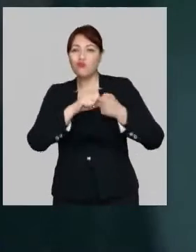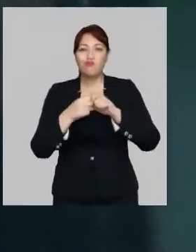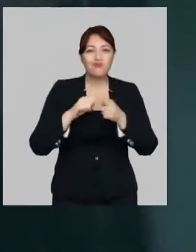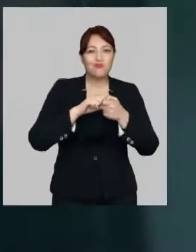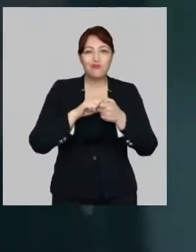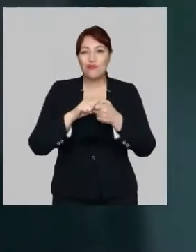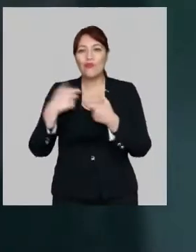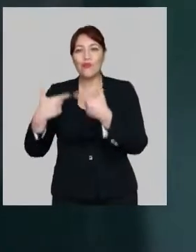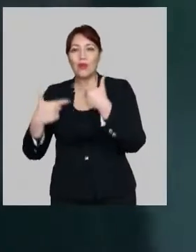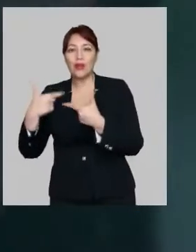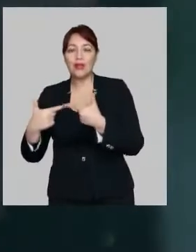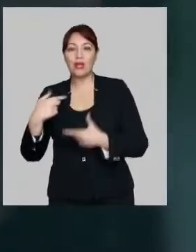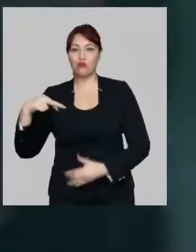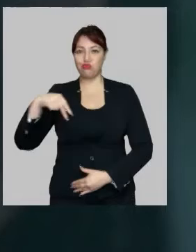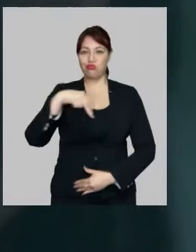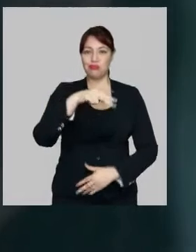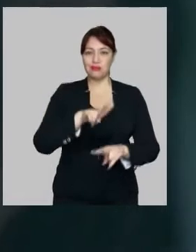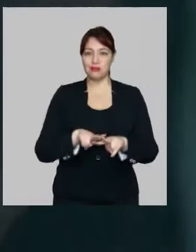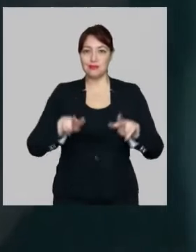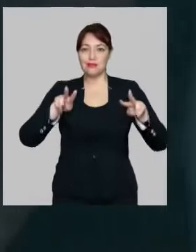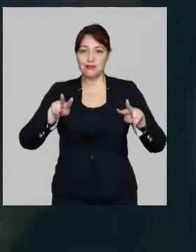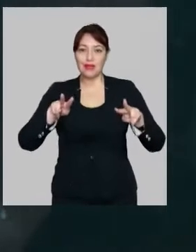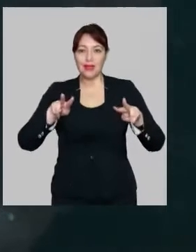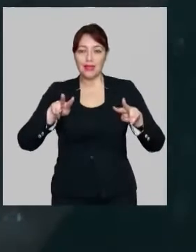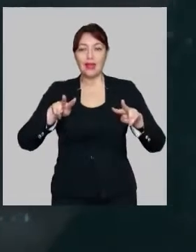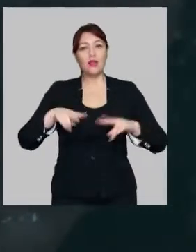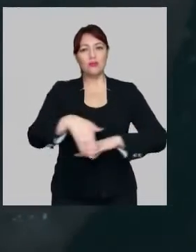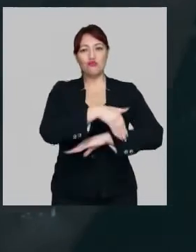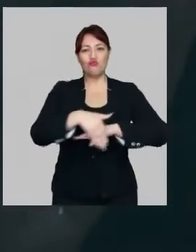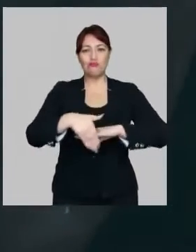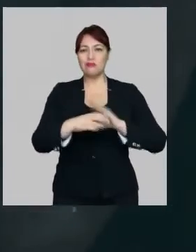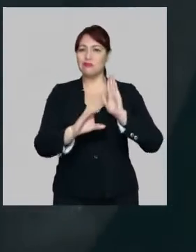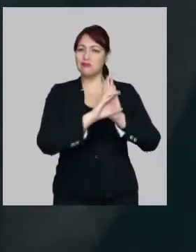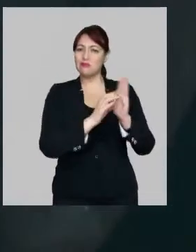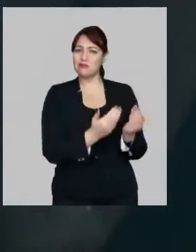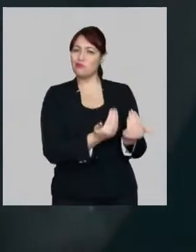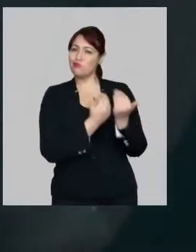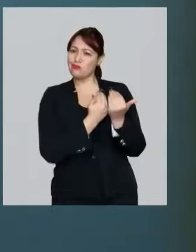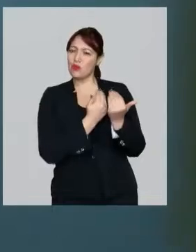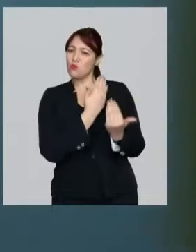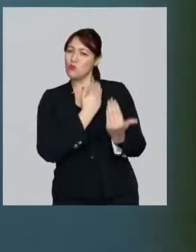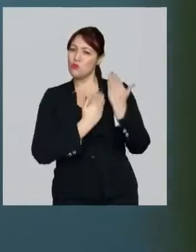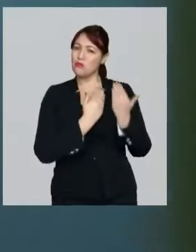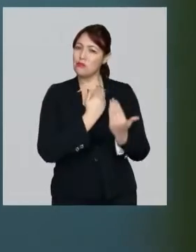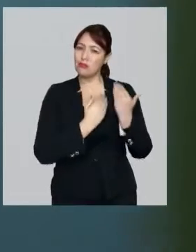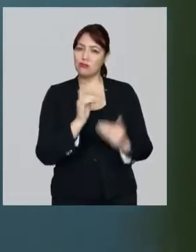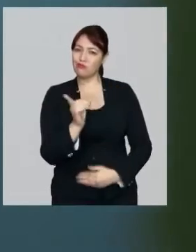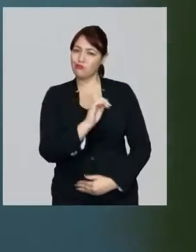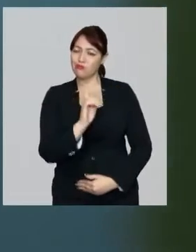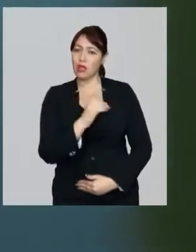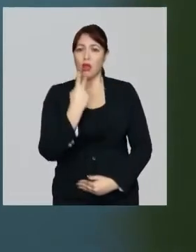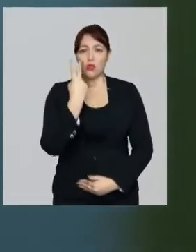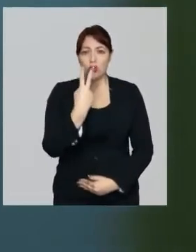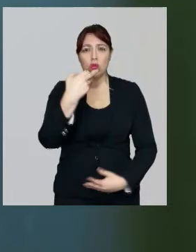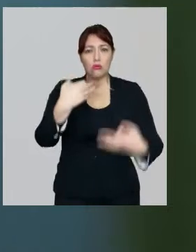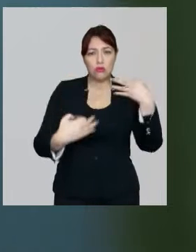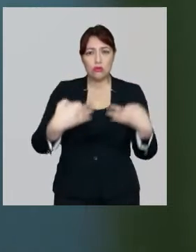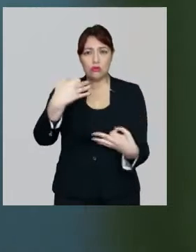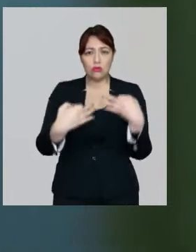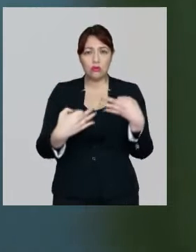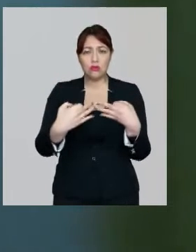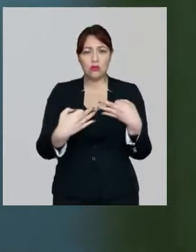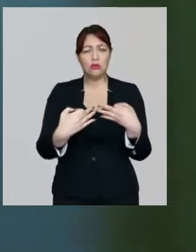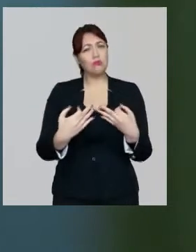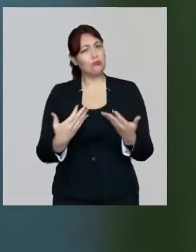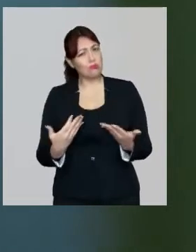caminar tranquila por la calle y esta constitución no siento que me proteja. ¿Por qué va a haber dos tipos de justicia